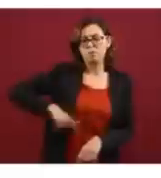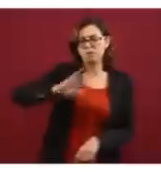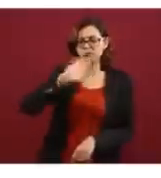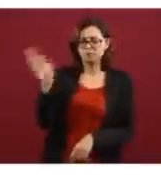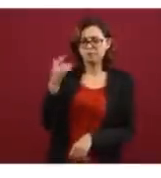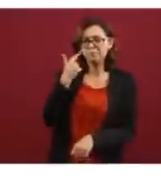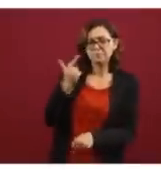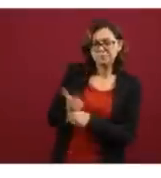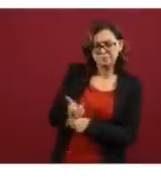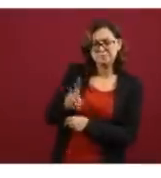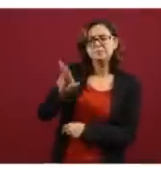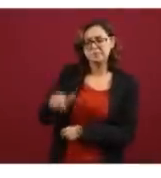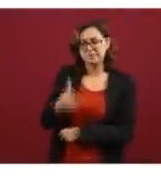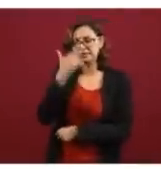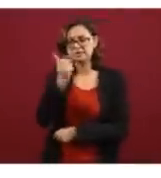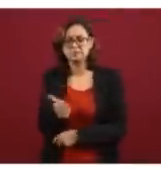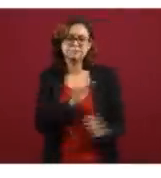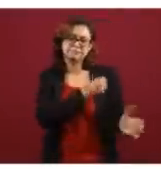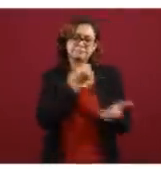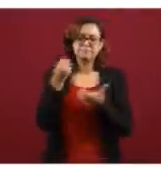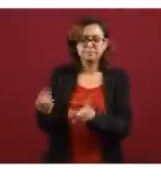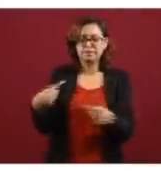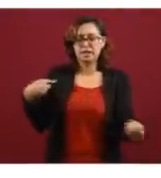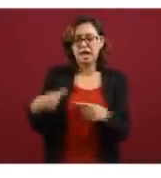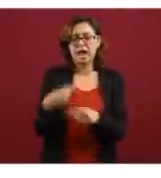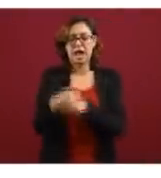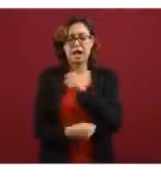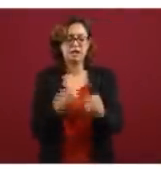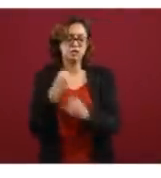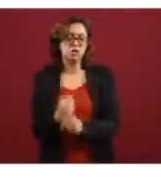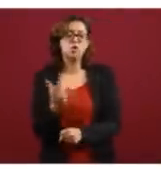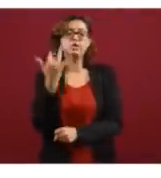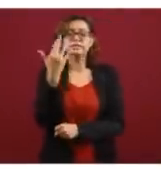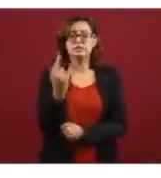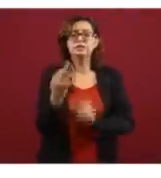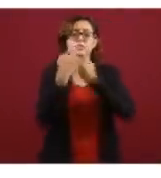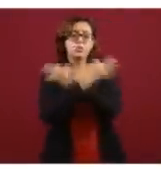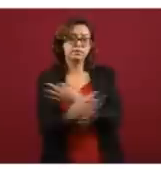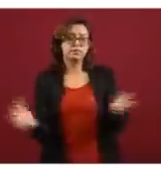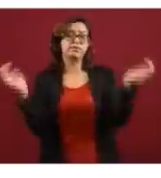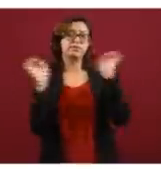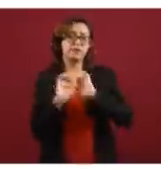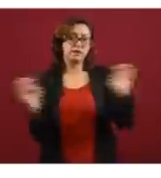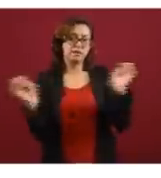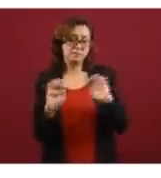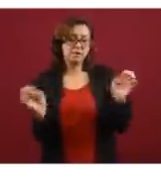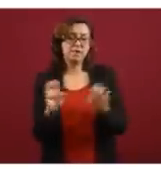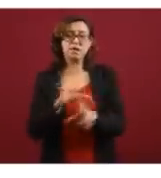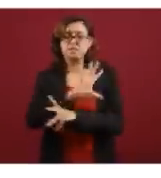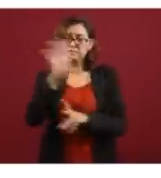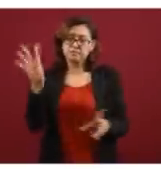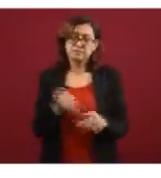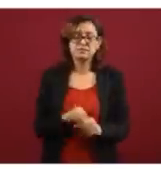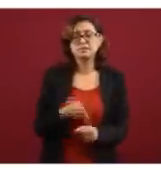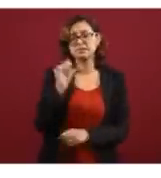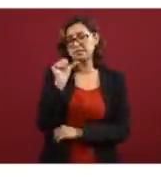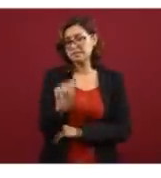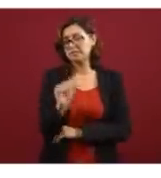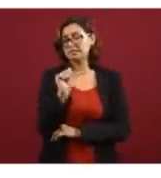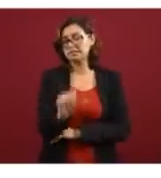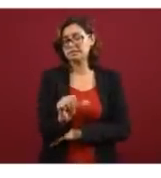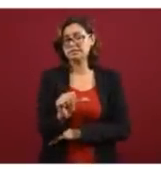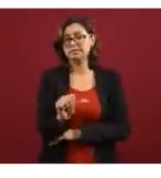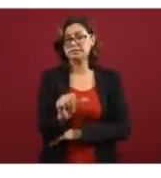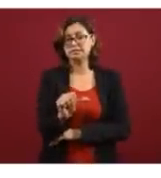de México. En lo que va de este año, llevamos 50 declaratorias totales, 16